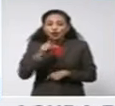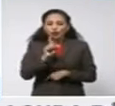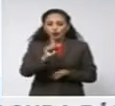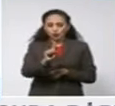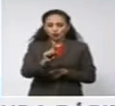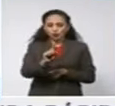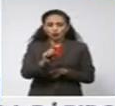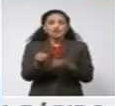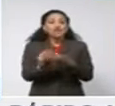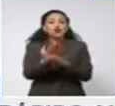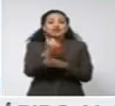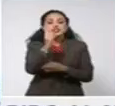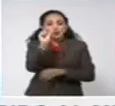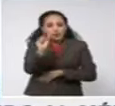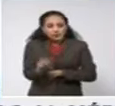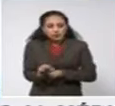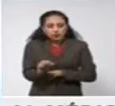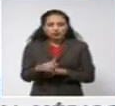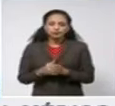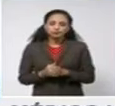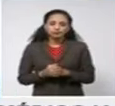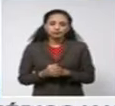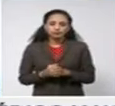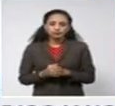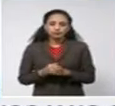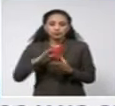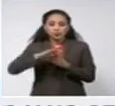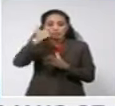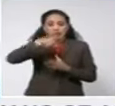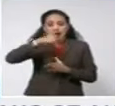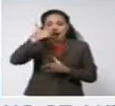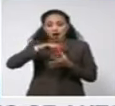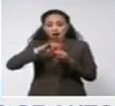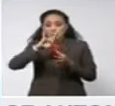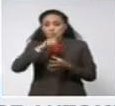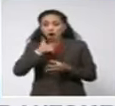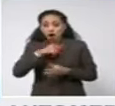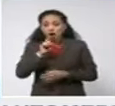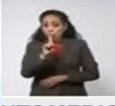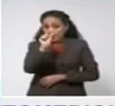caso, de Majagua, 1 caso se diagnosticó ayer